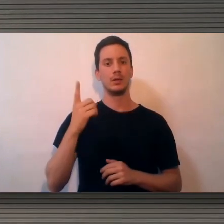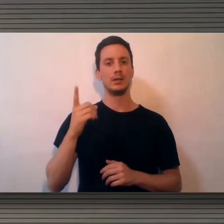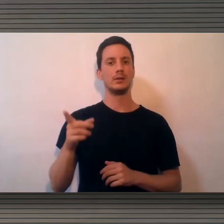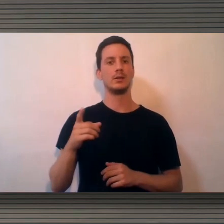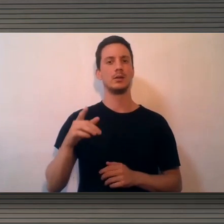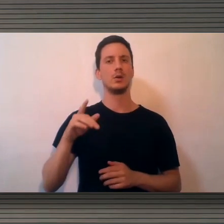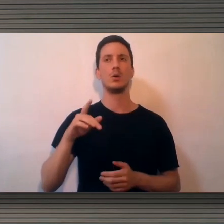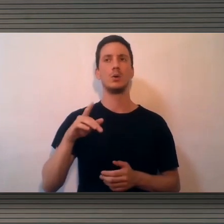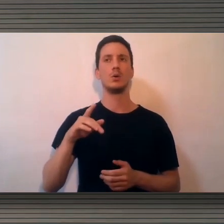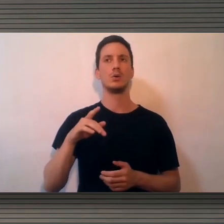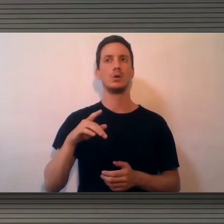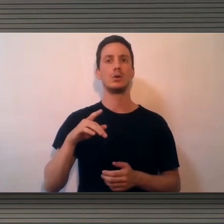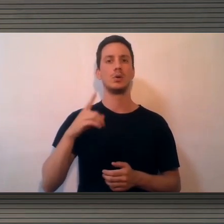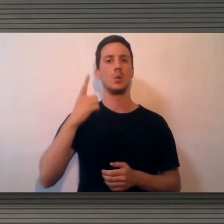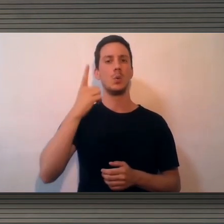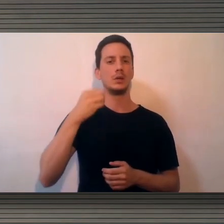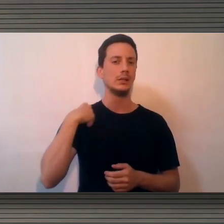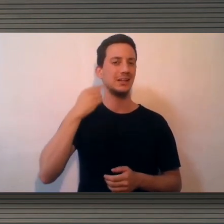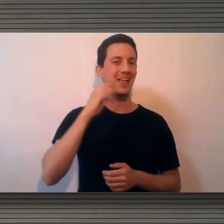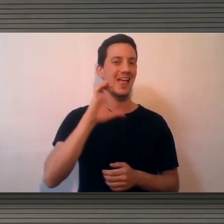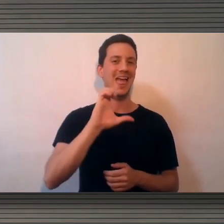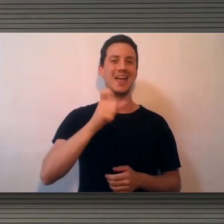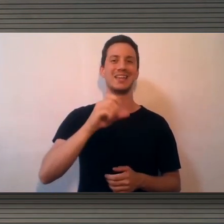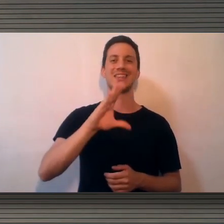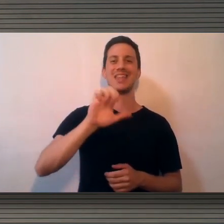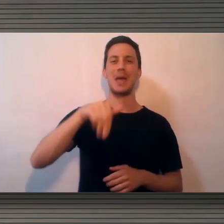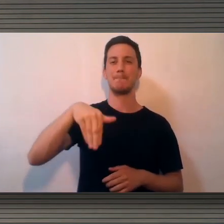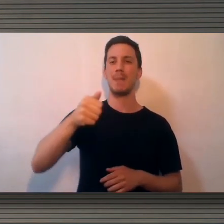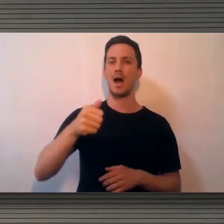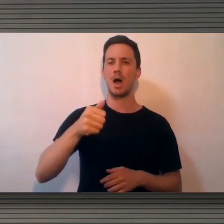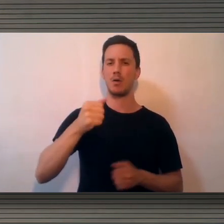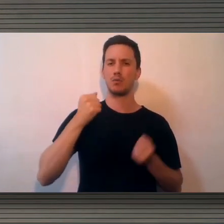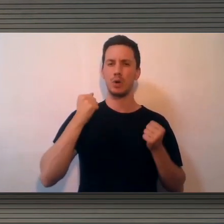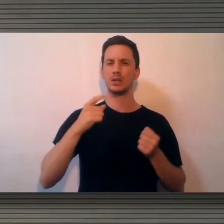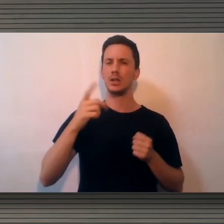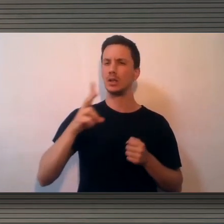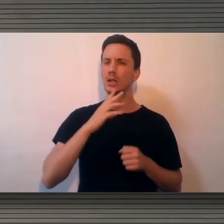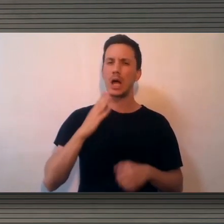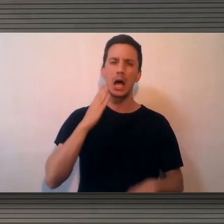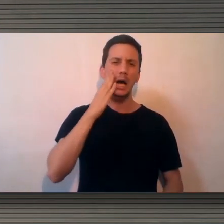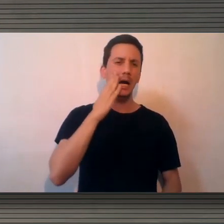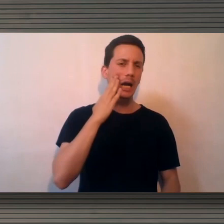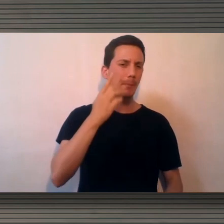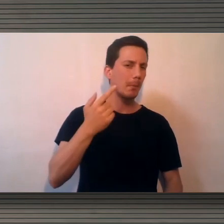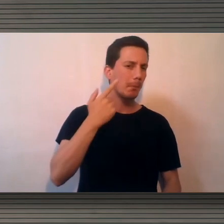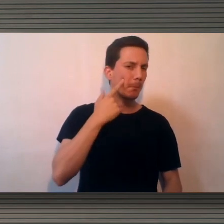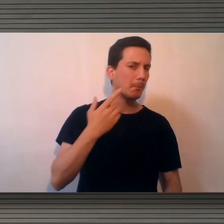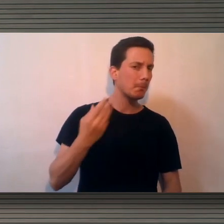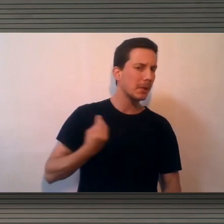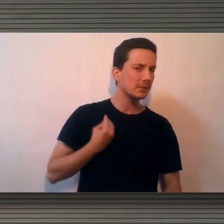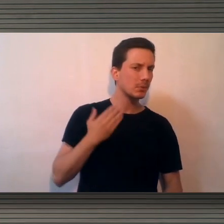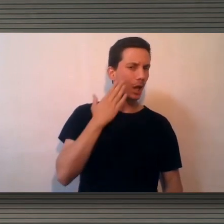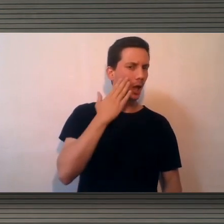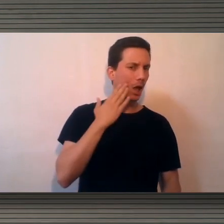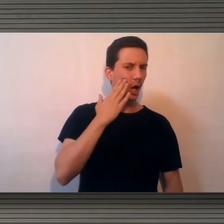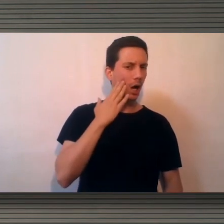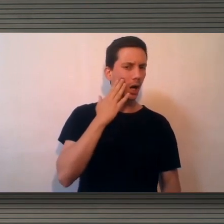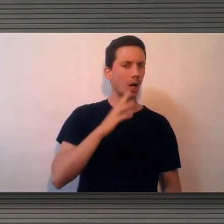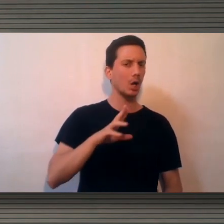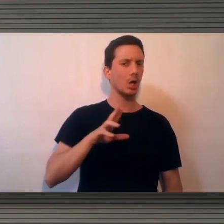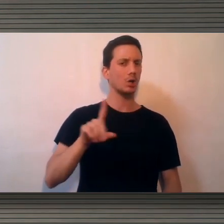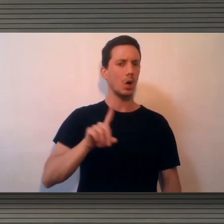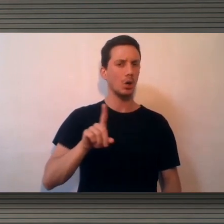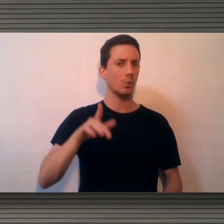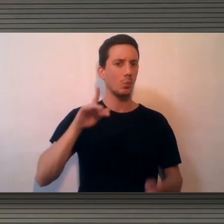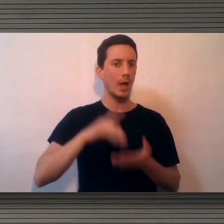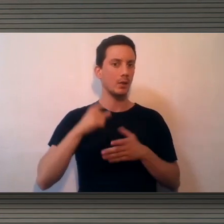hay un eczema fuerte, has comentado no poner crema justo en el eczema. Entonces, ese eczema nos hidrata cuando está